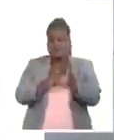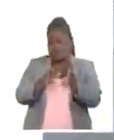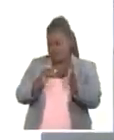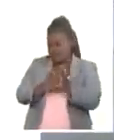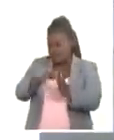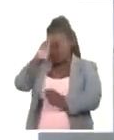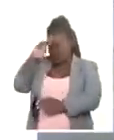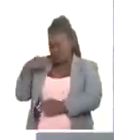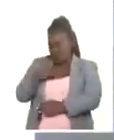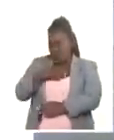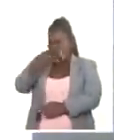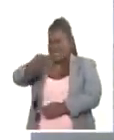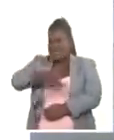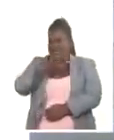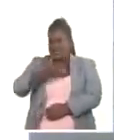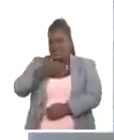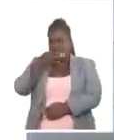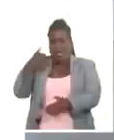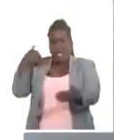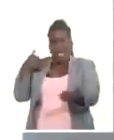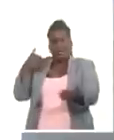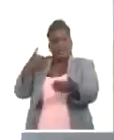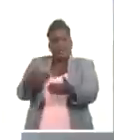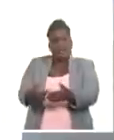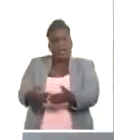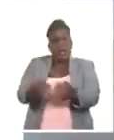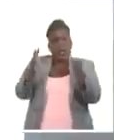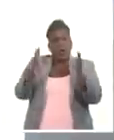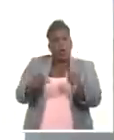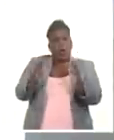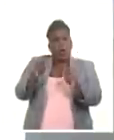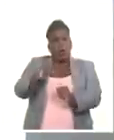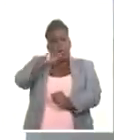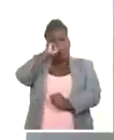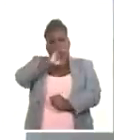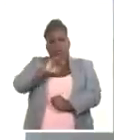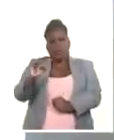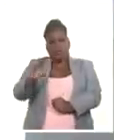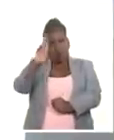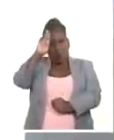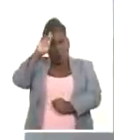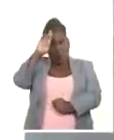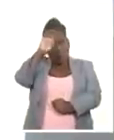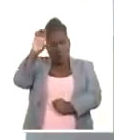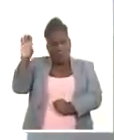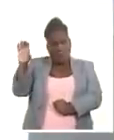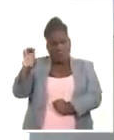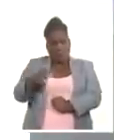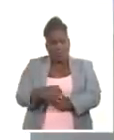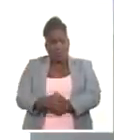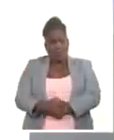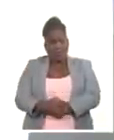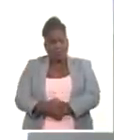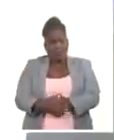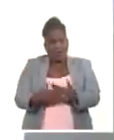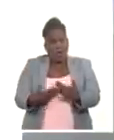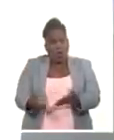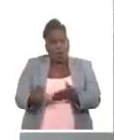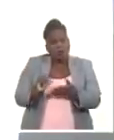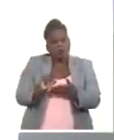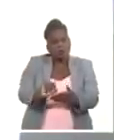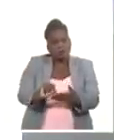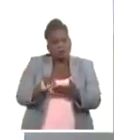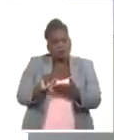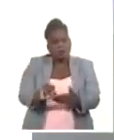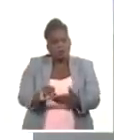y cuéntenos hasta este momento cuántos pequeños se encuentran hospitalizados en esta institución y cómo ha sido el servicio